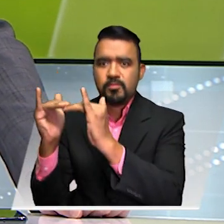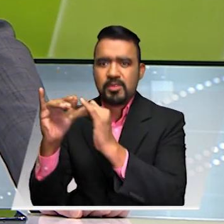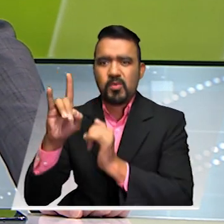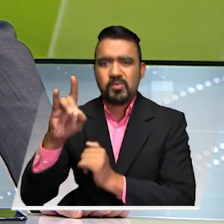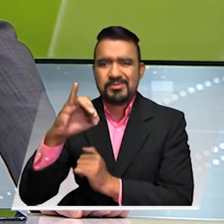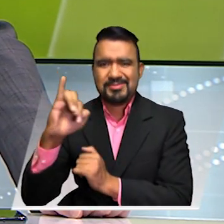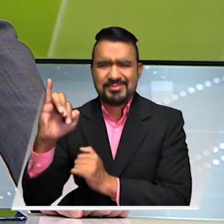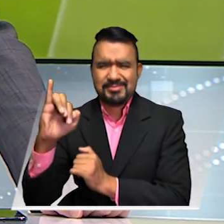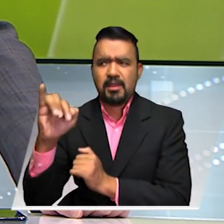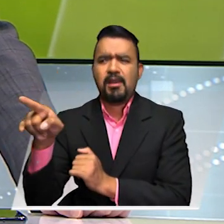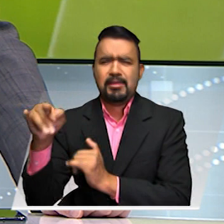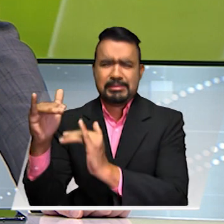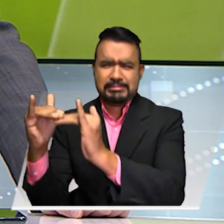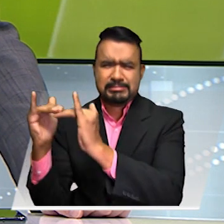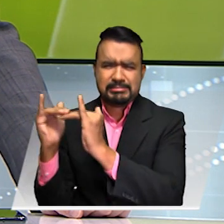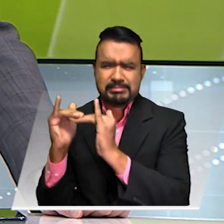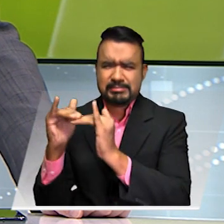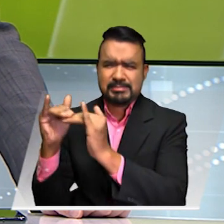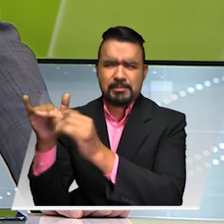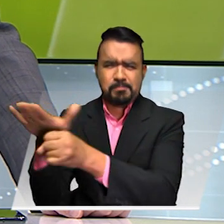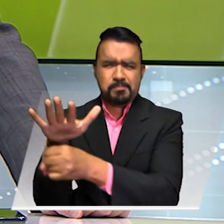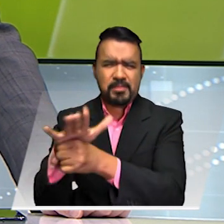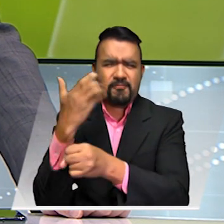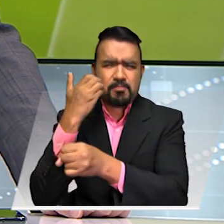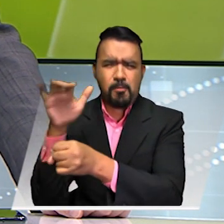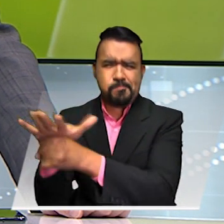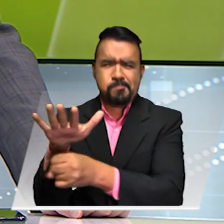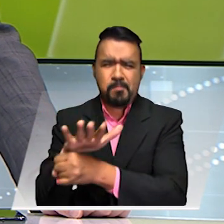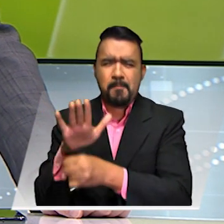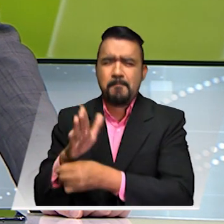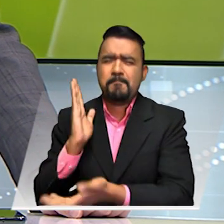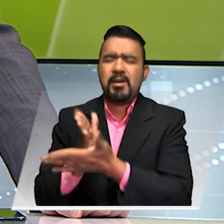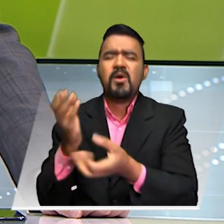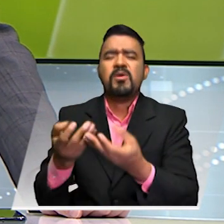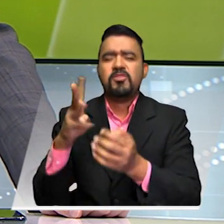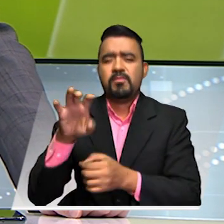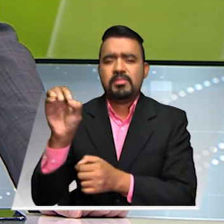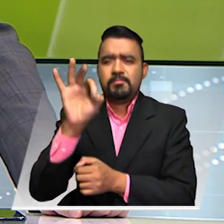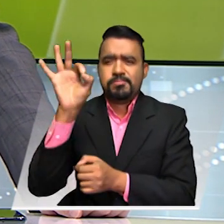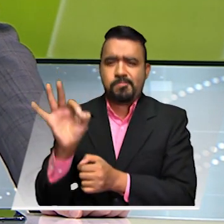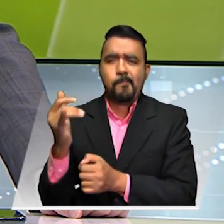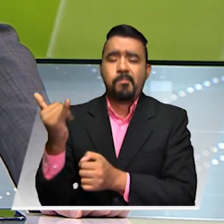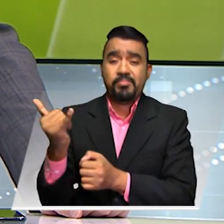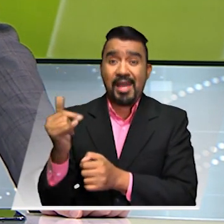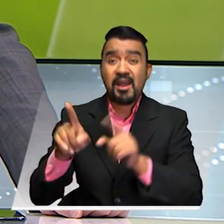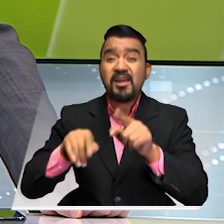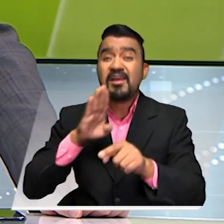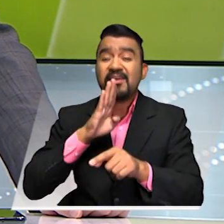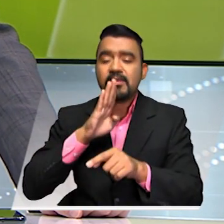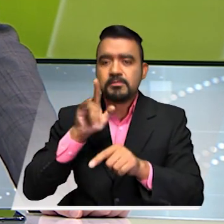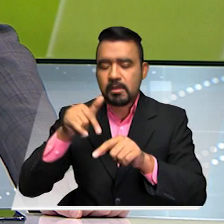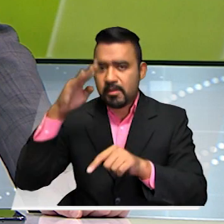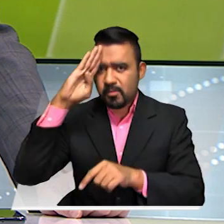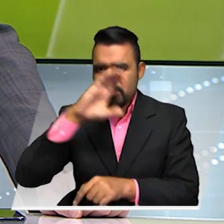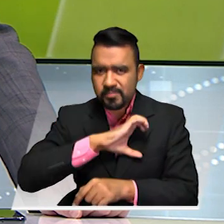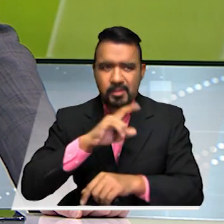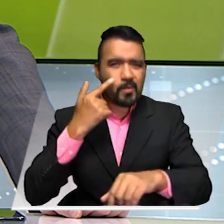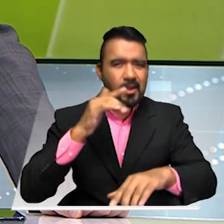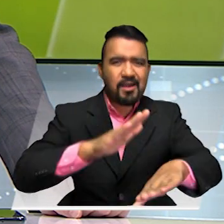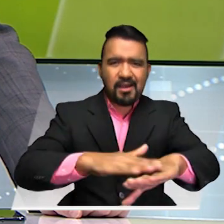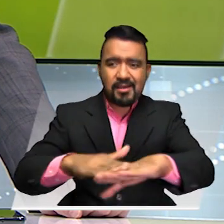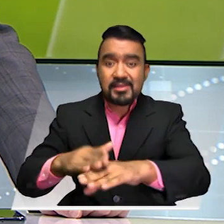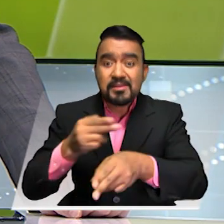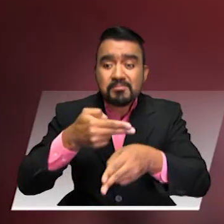el 90%. Las autoridades de salud hacen un llamado a la prudencia y al autocuidado, especialmente por los días que se